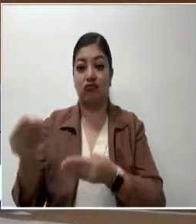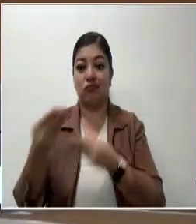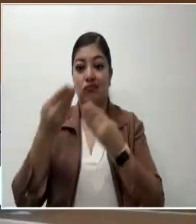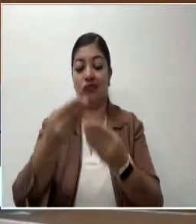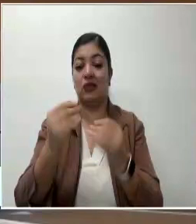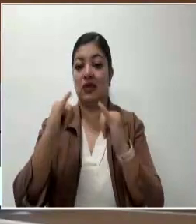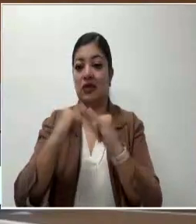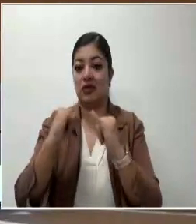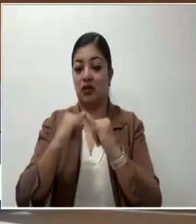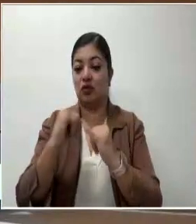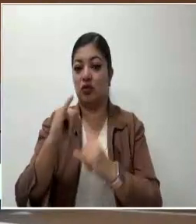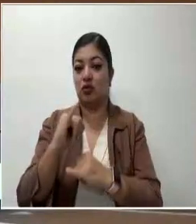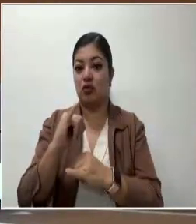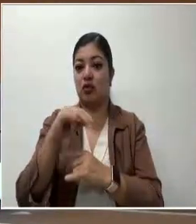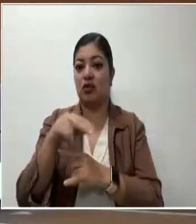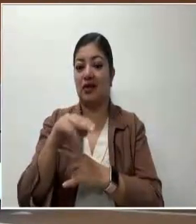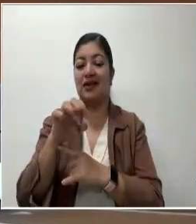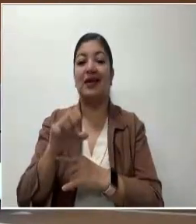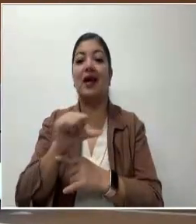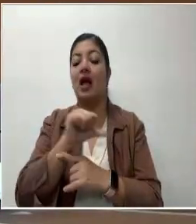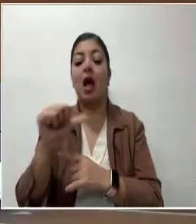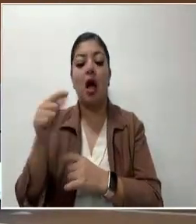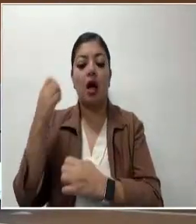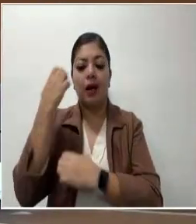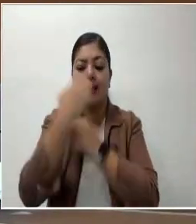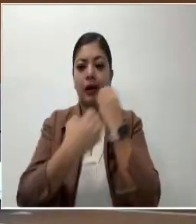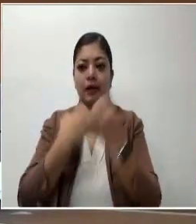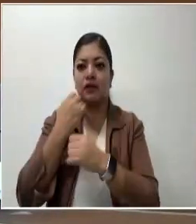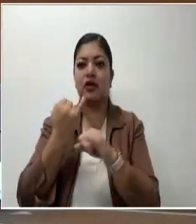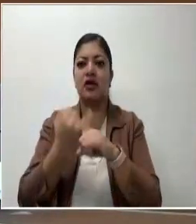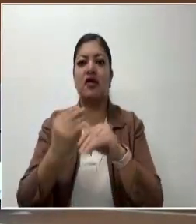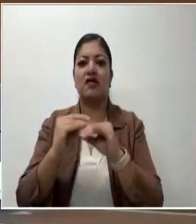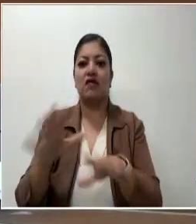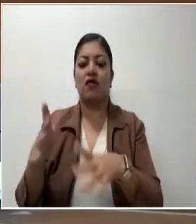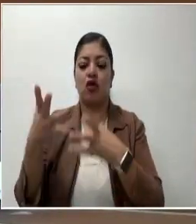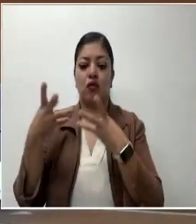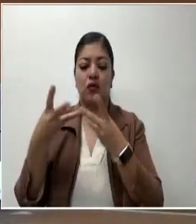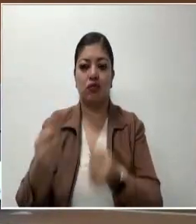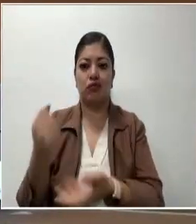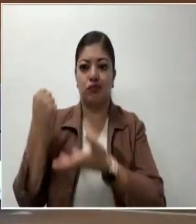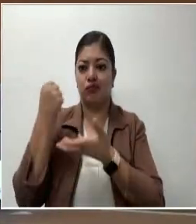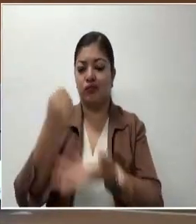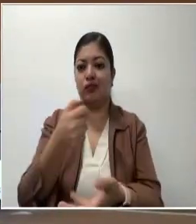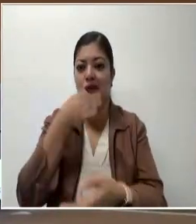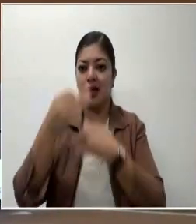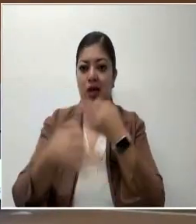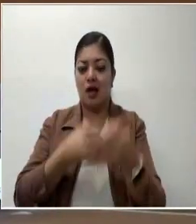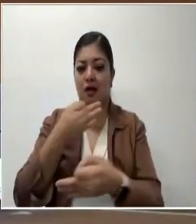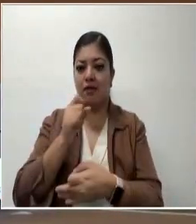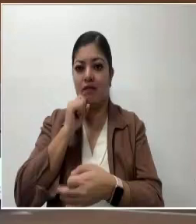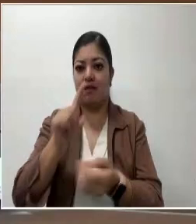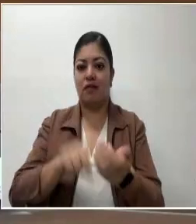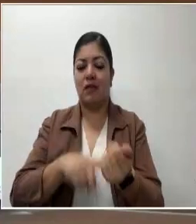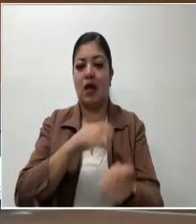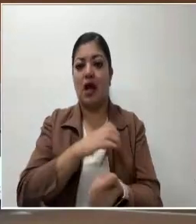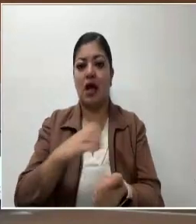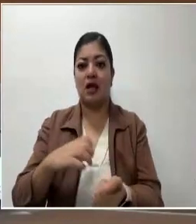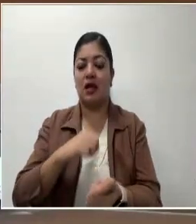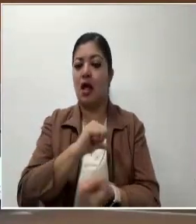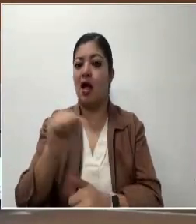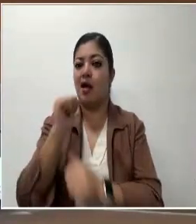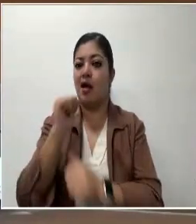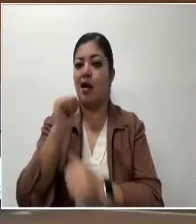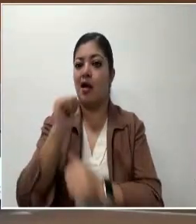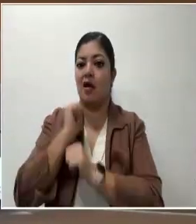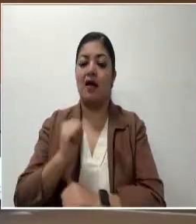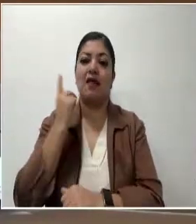electoral respecto de la revisión de los informes de ingresos y gastos de campaña de las candidaturas a los cargos de diputaciones